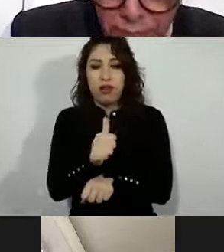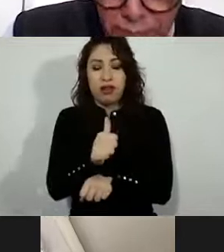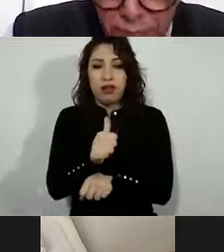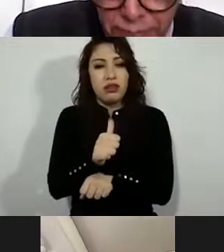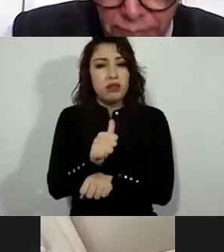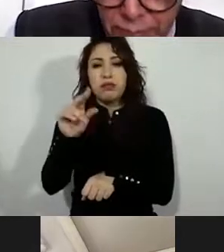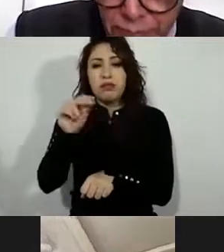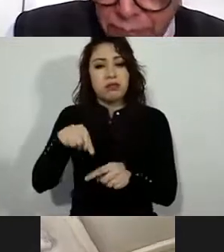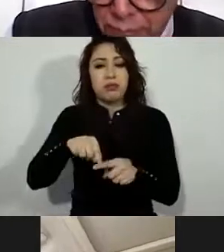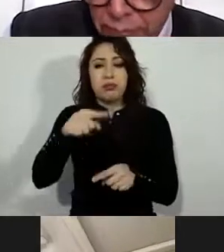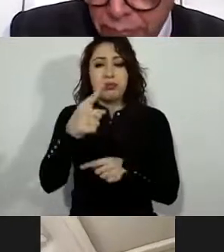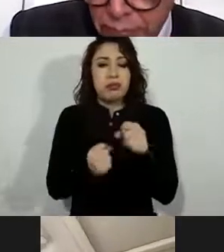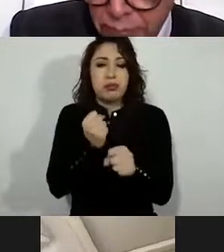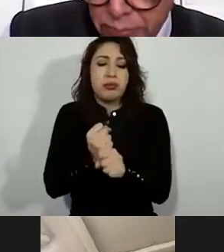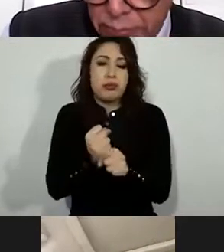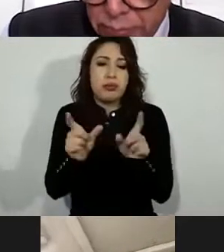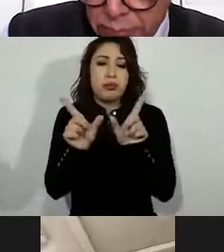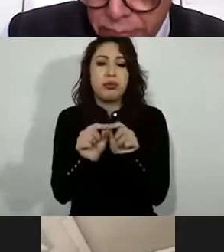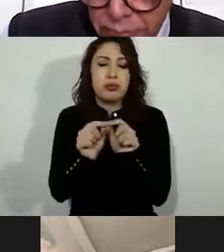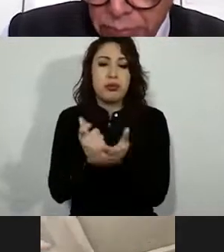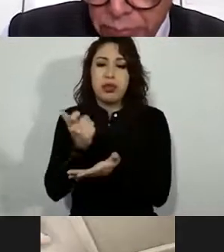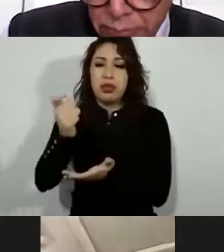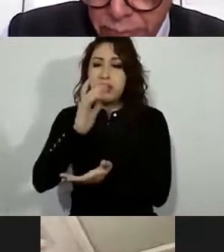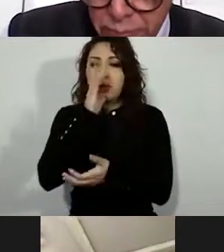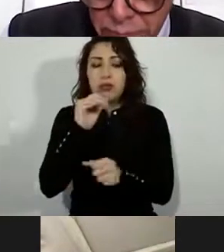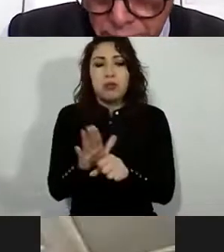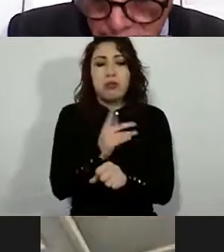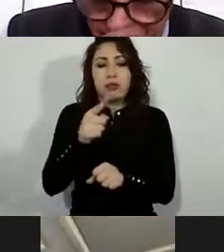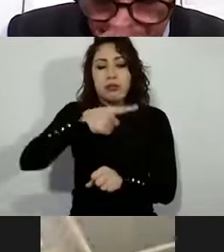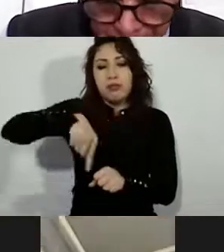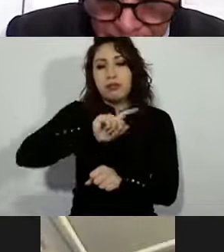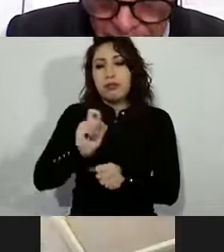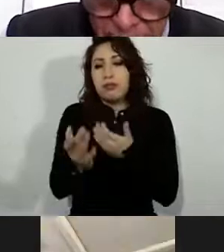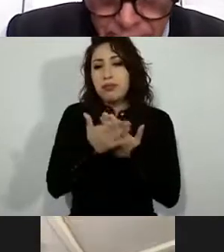ejercicios subsecuentes. Y estamos trabajando sobre el